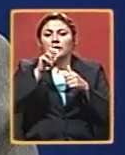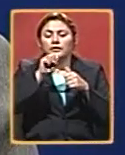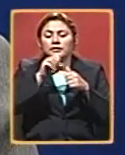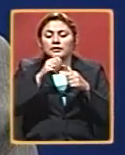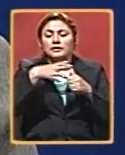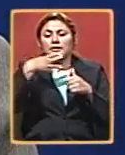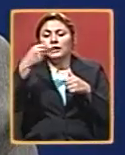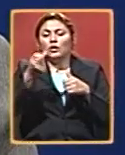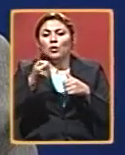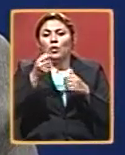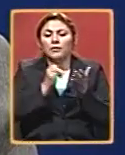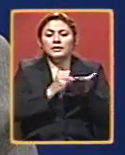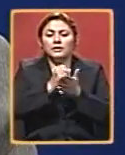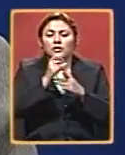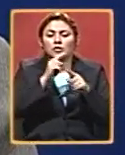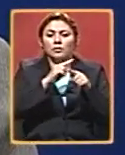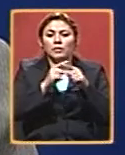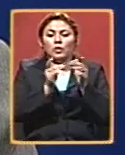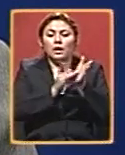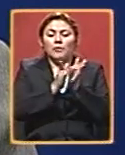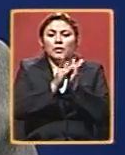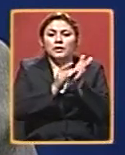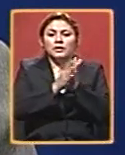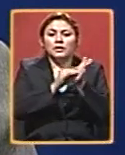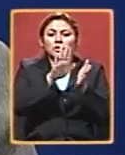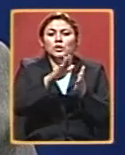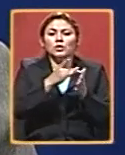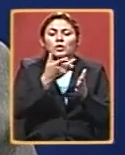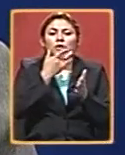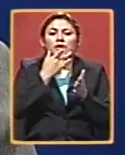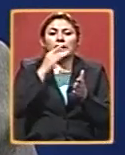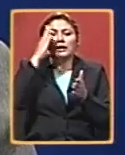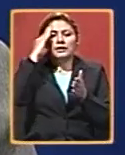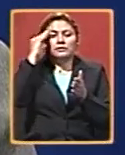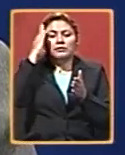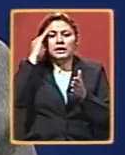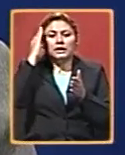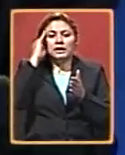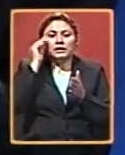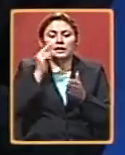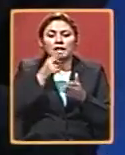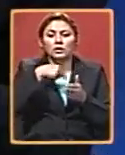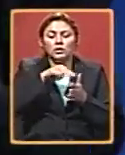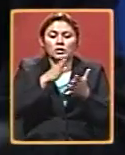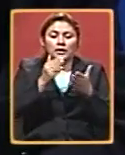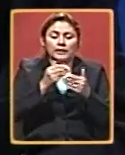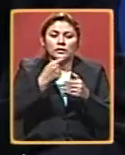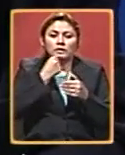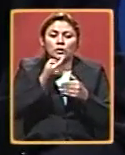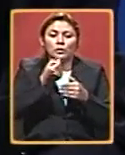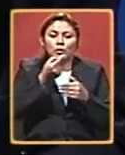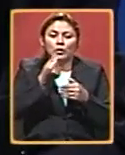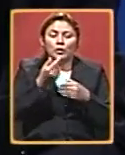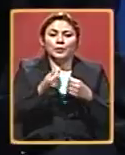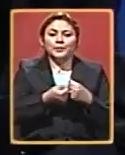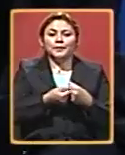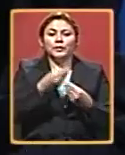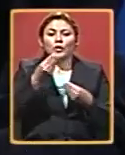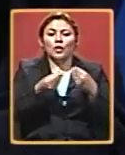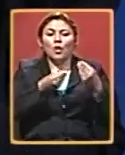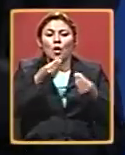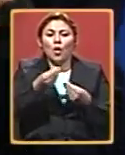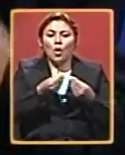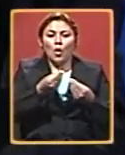Saliéndose un poco de la investigación, pero aprovechando su riquísima experiencia, usted nos quiere ilustrar un poco de cómo llegaron cómo se configuraron